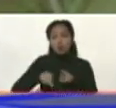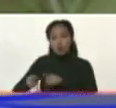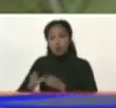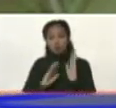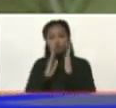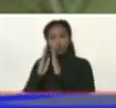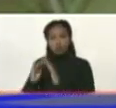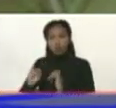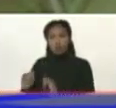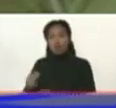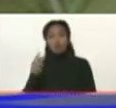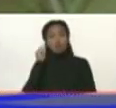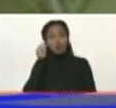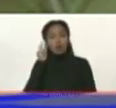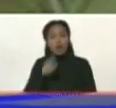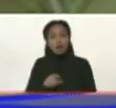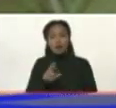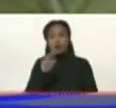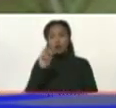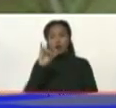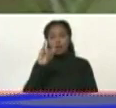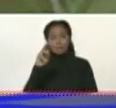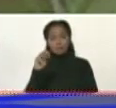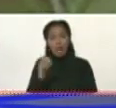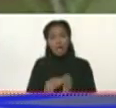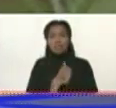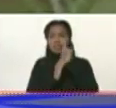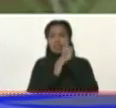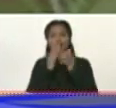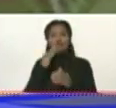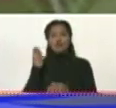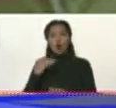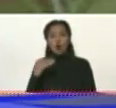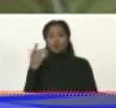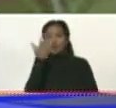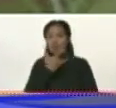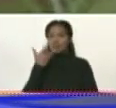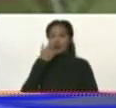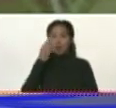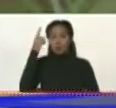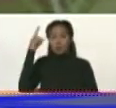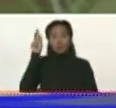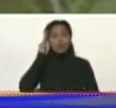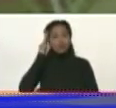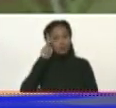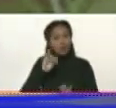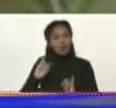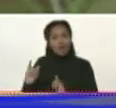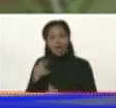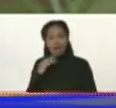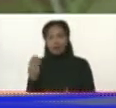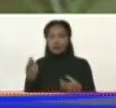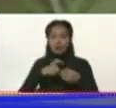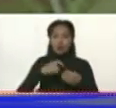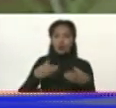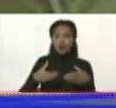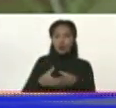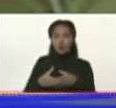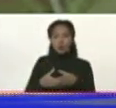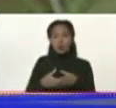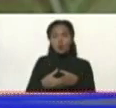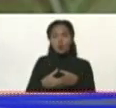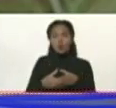organizador, Roraima, lideresa joven, afrodescendiente, profesora. Ella forma parte del colectivo